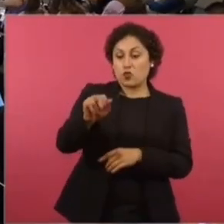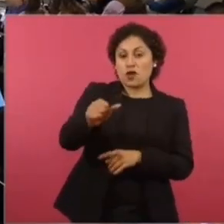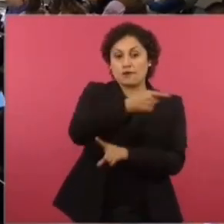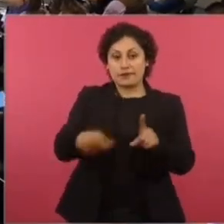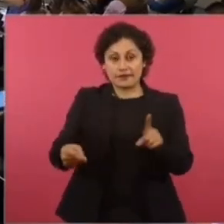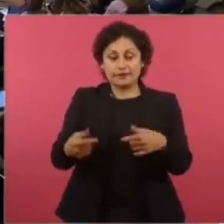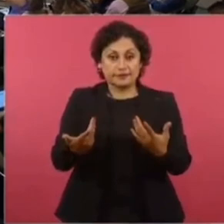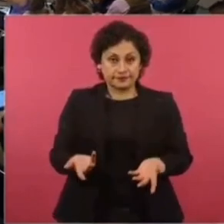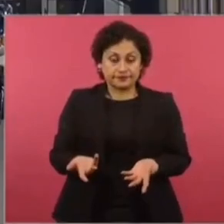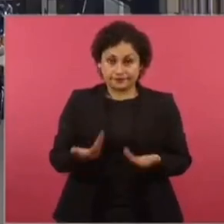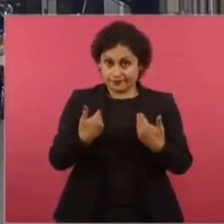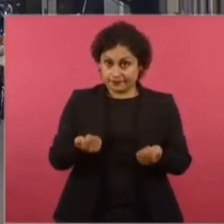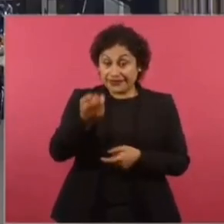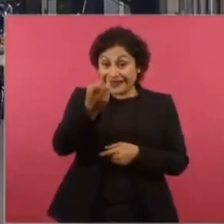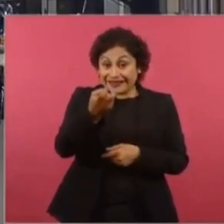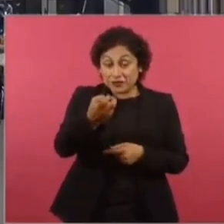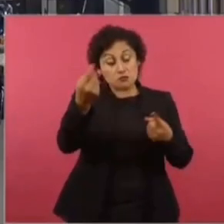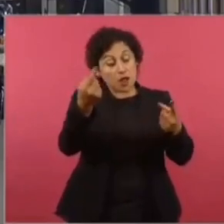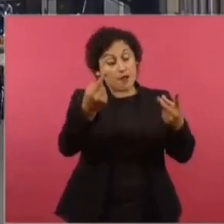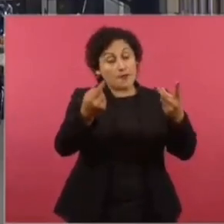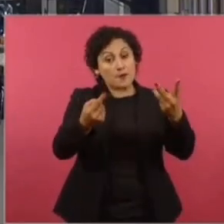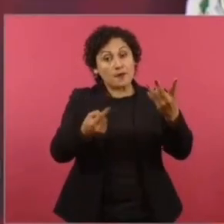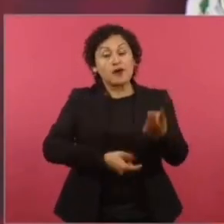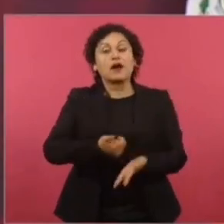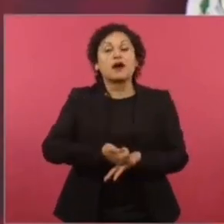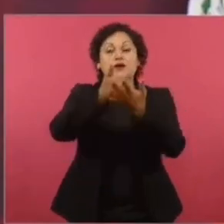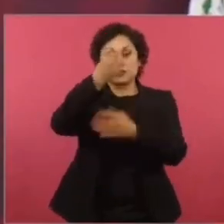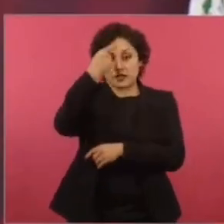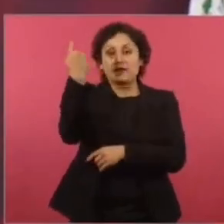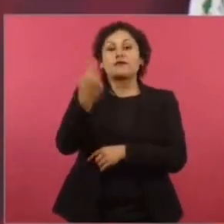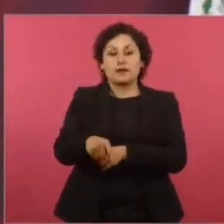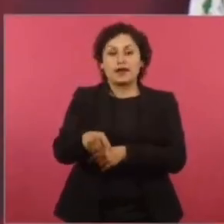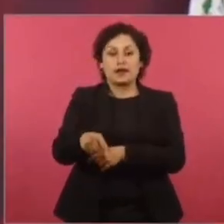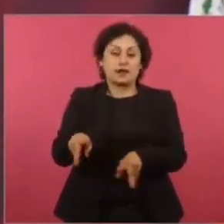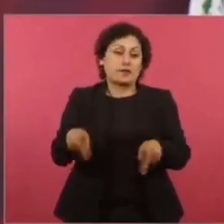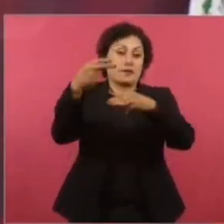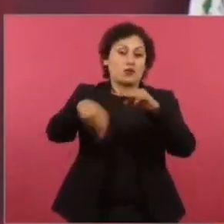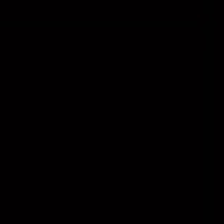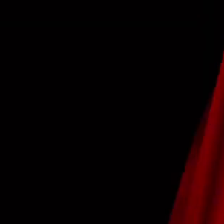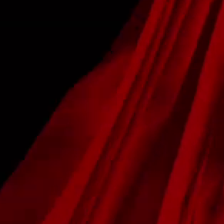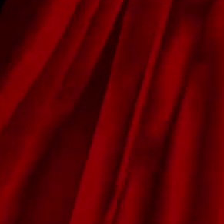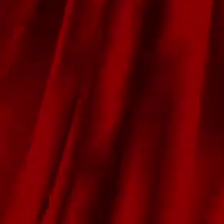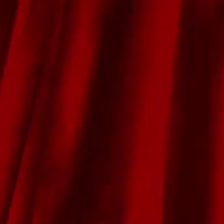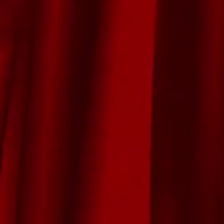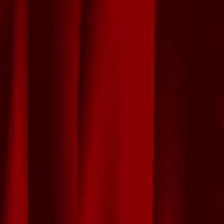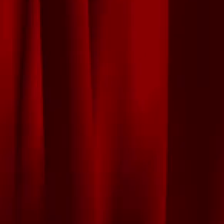Entonces, todo eso es lo que permite que se pueda bajar el precio del boleto.